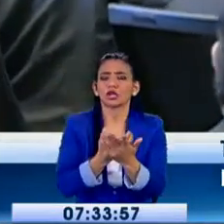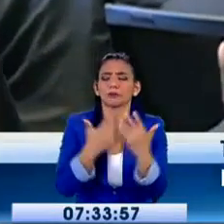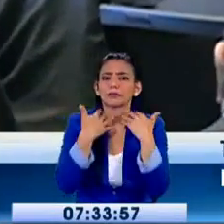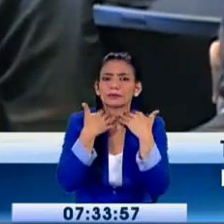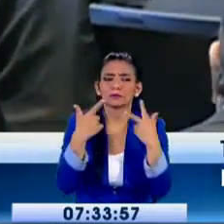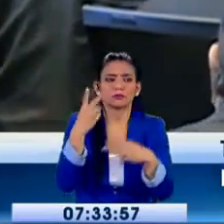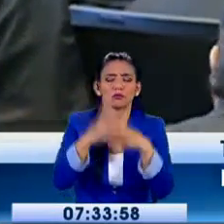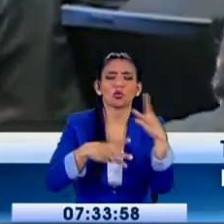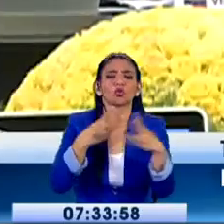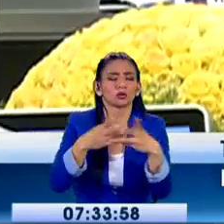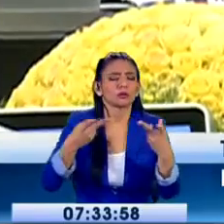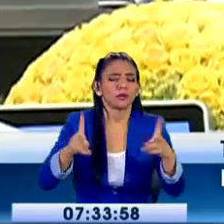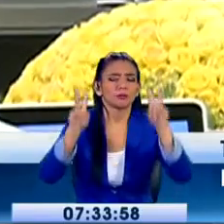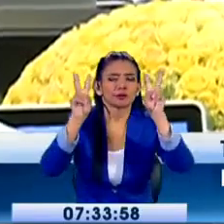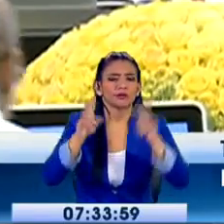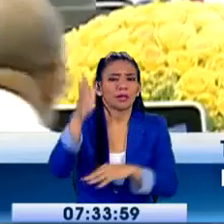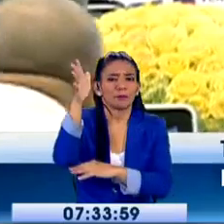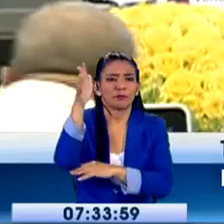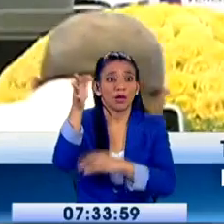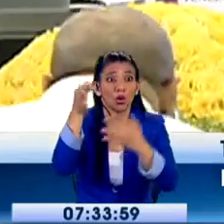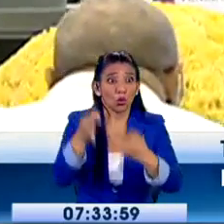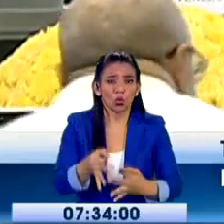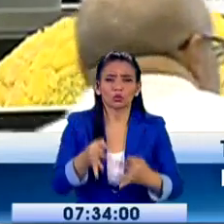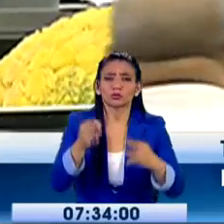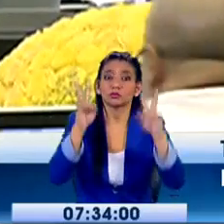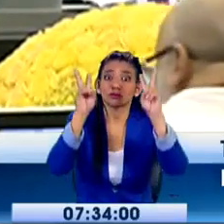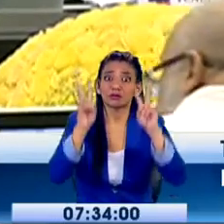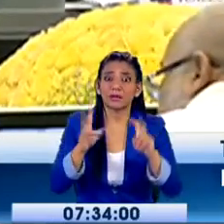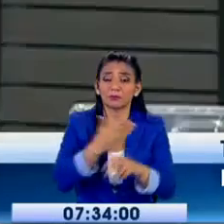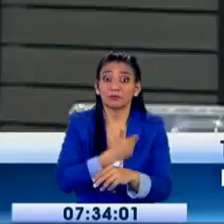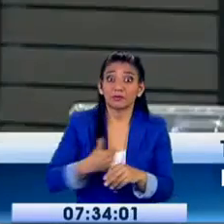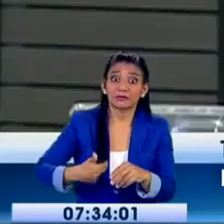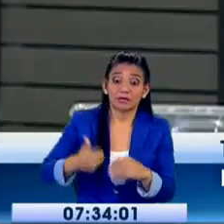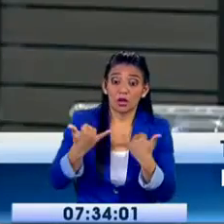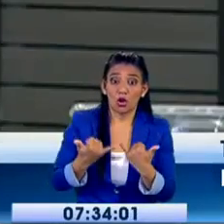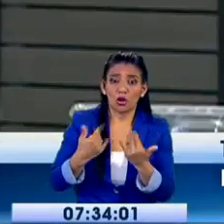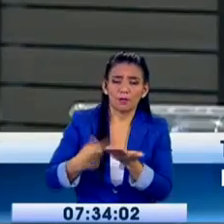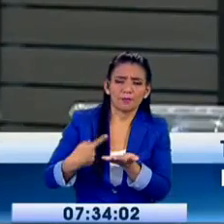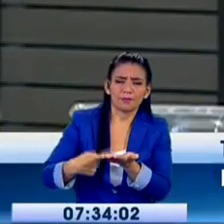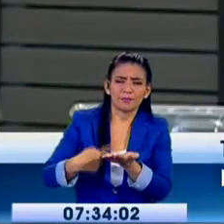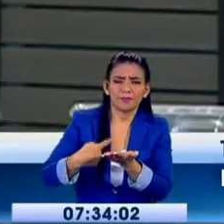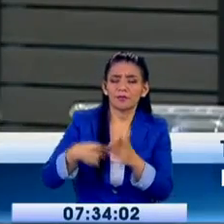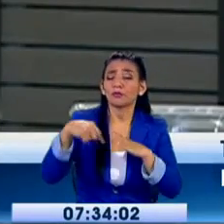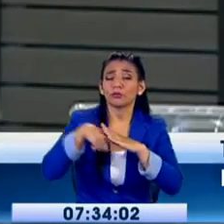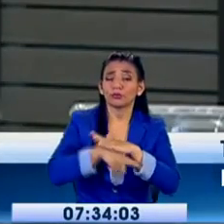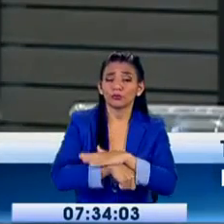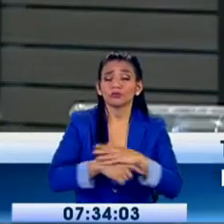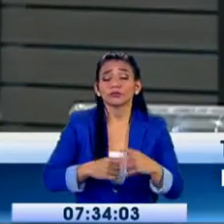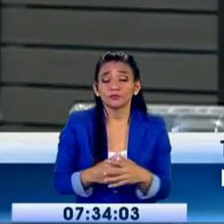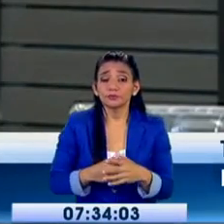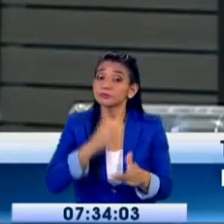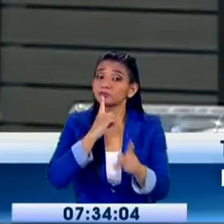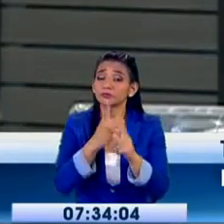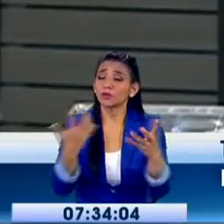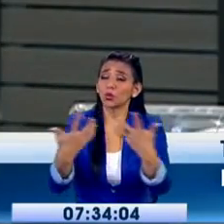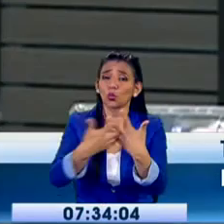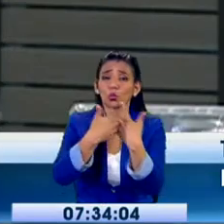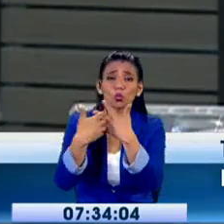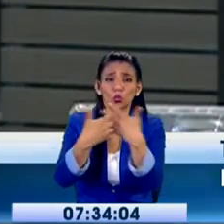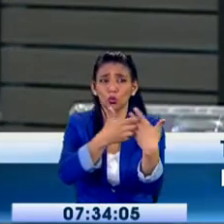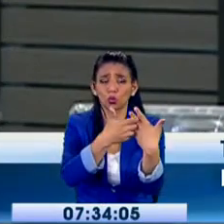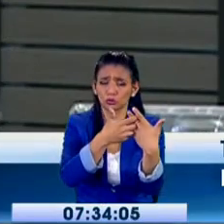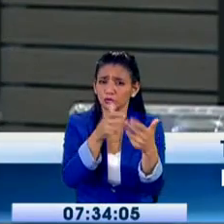al mundo. Este tema será analizado de manera profunda por los presidentes. Juntos podemos crear también nuestra